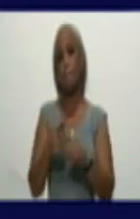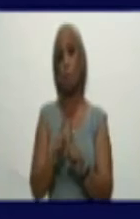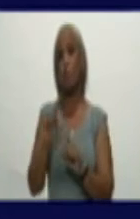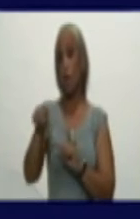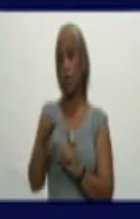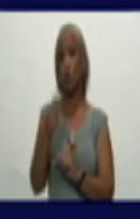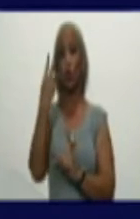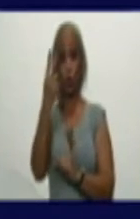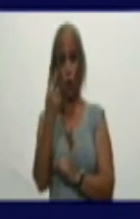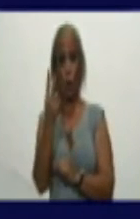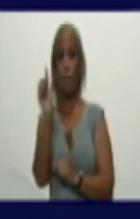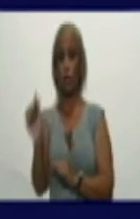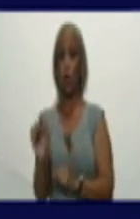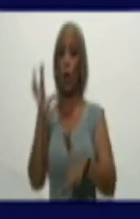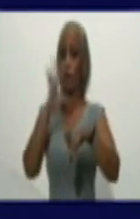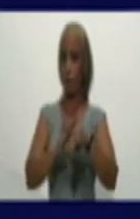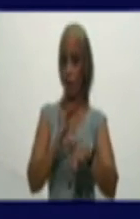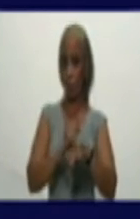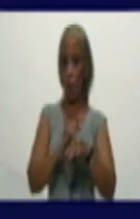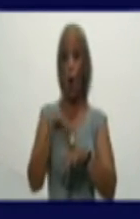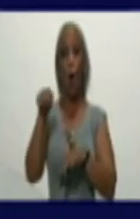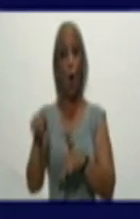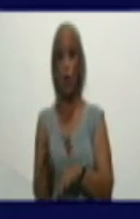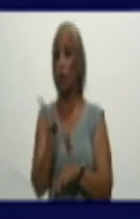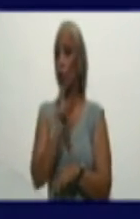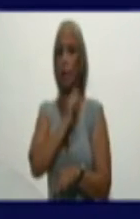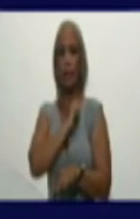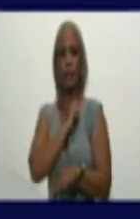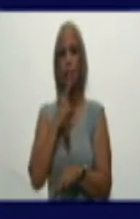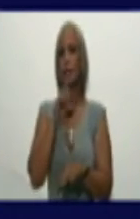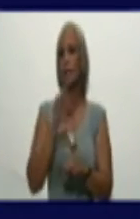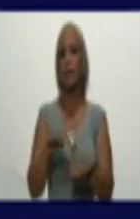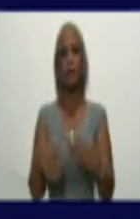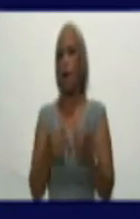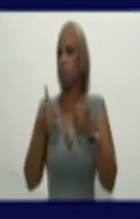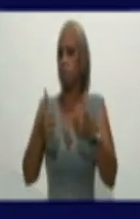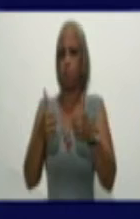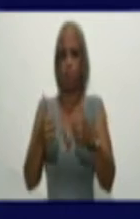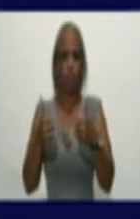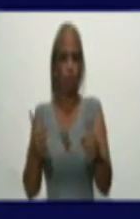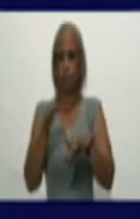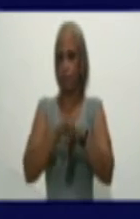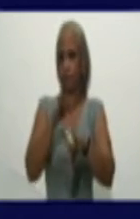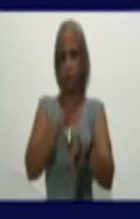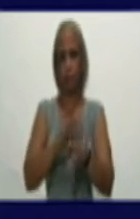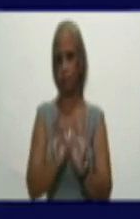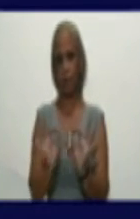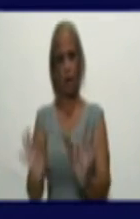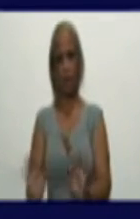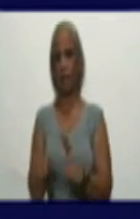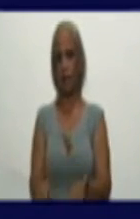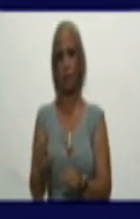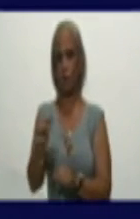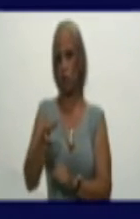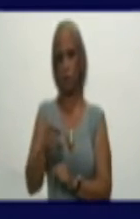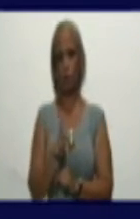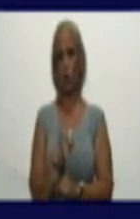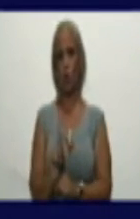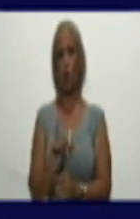no significa el número de hoy, no es una traducción de que esa sea la realidad que tiene ese